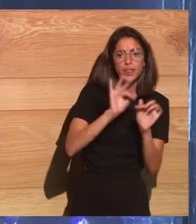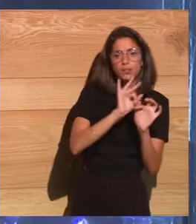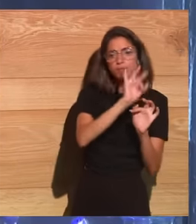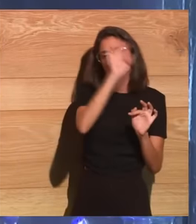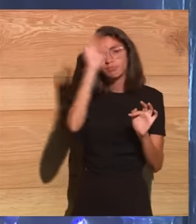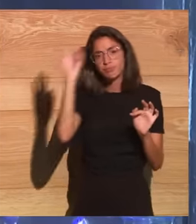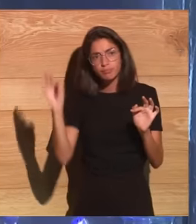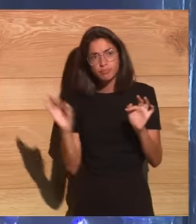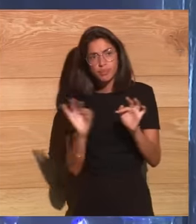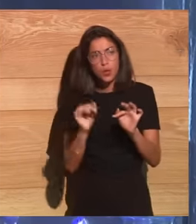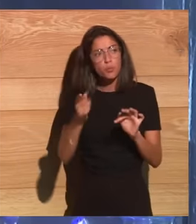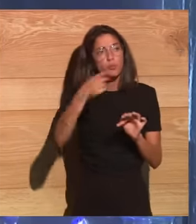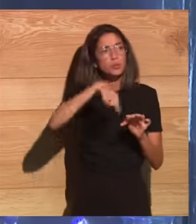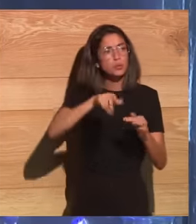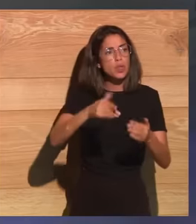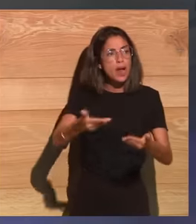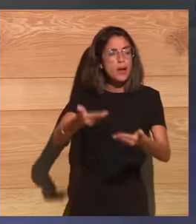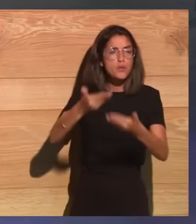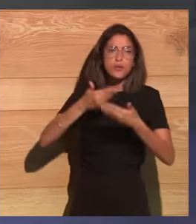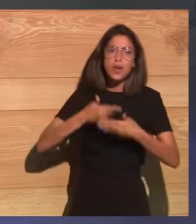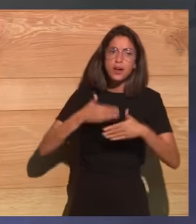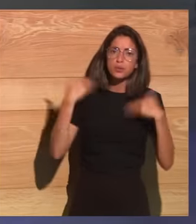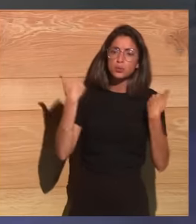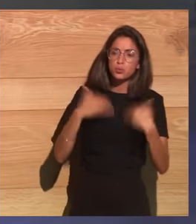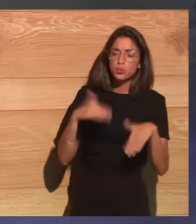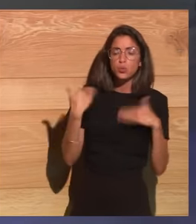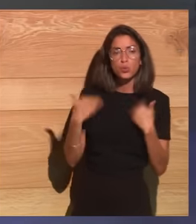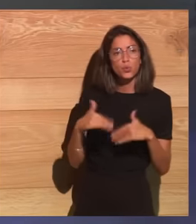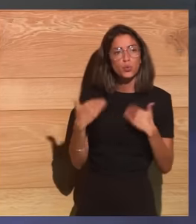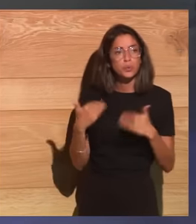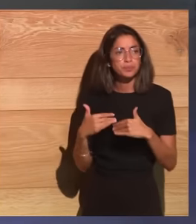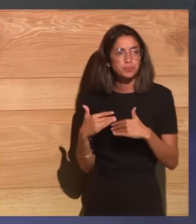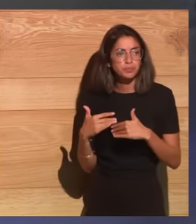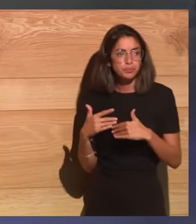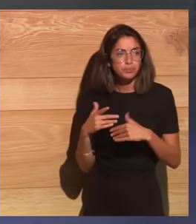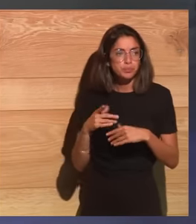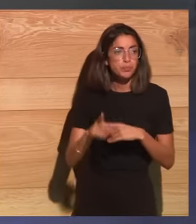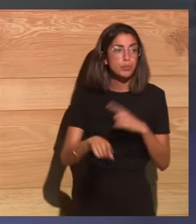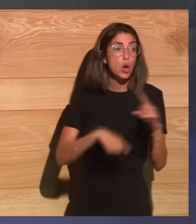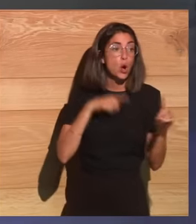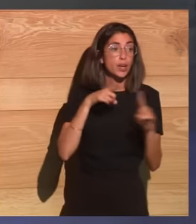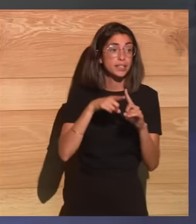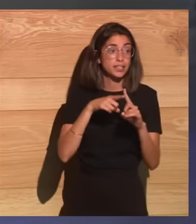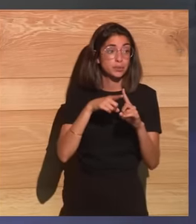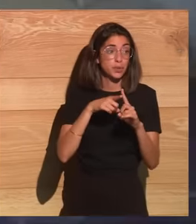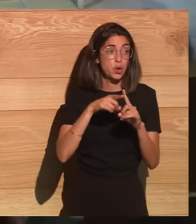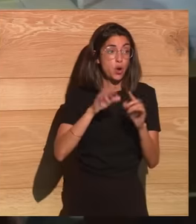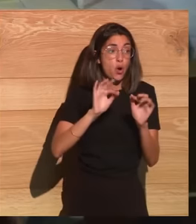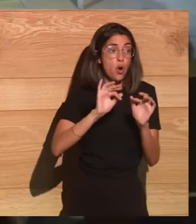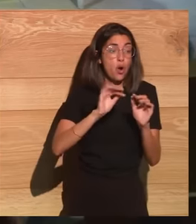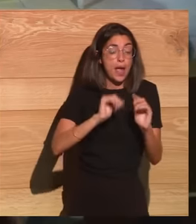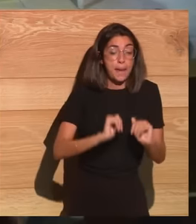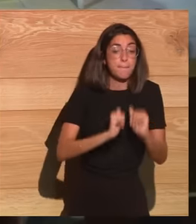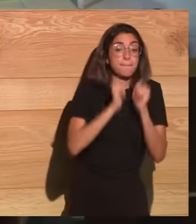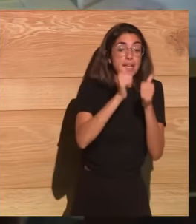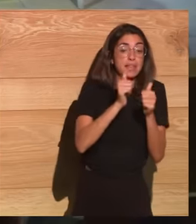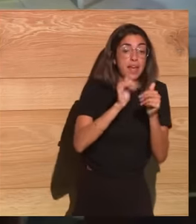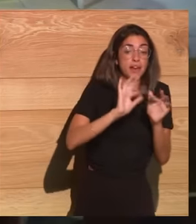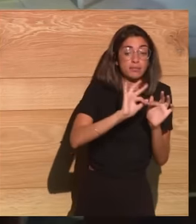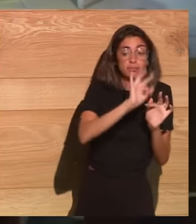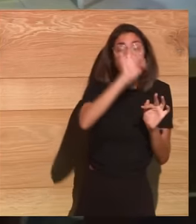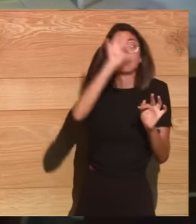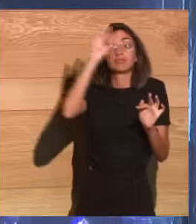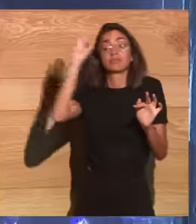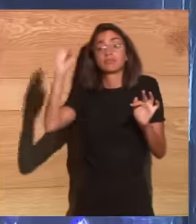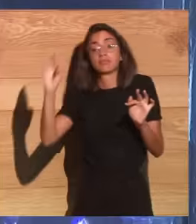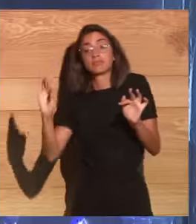¿Me estáis ayudando tanto, de verdad? Y es que además para llegar al lugar de donde partíamos. Claro, de donde ya habíamos partido, ¿eh? En mi